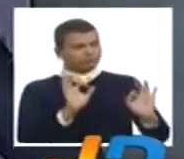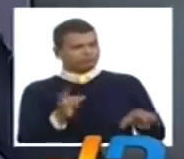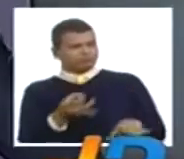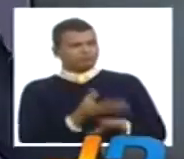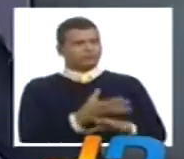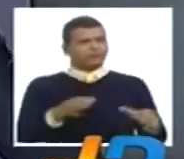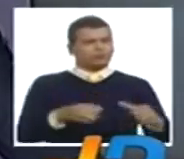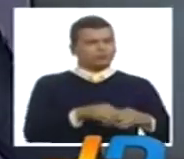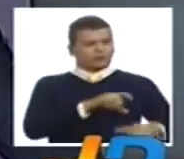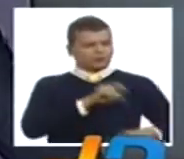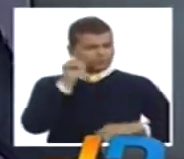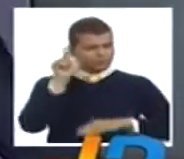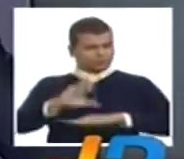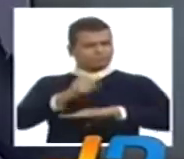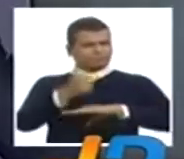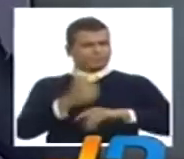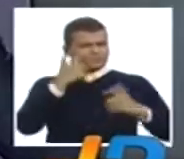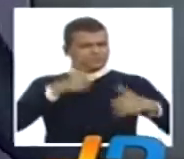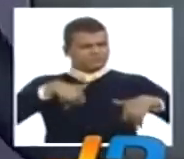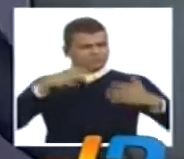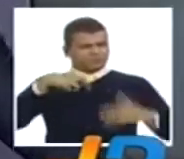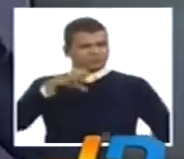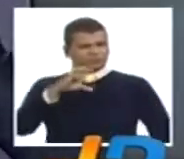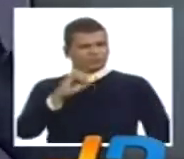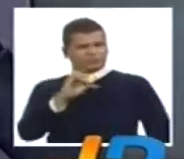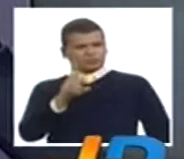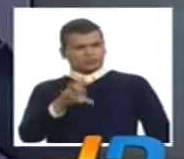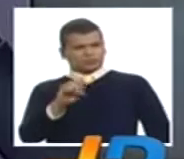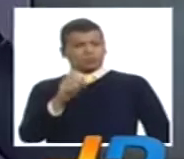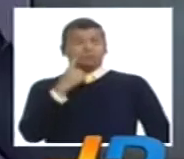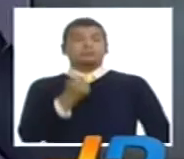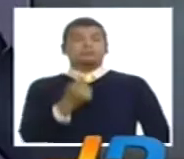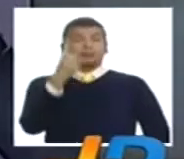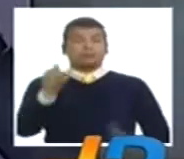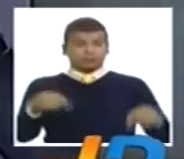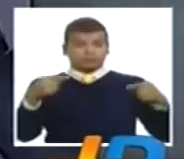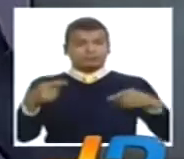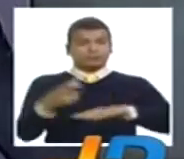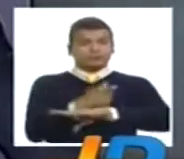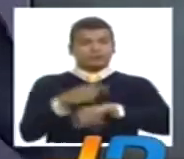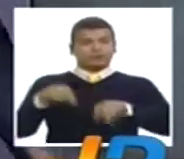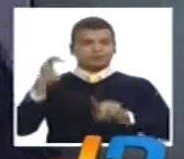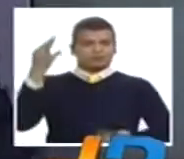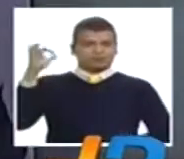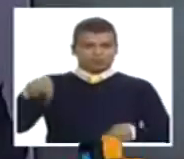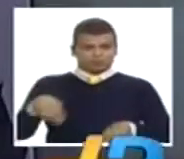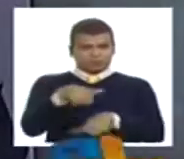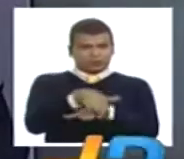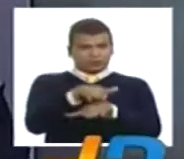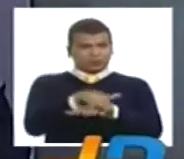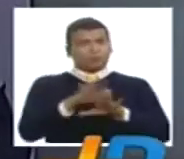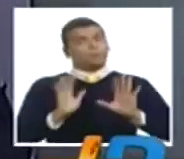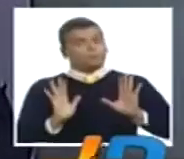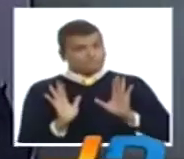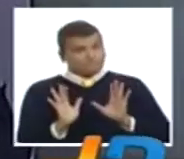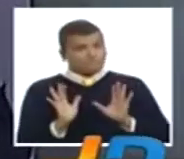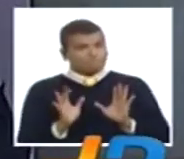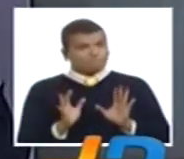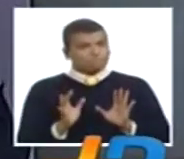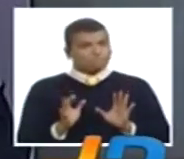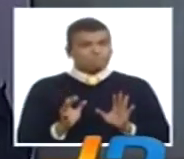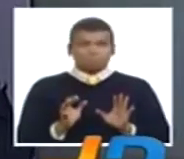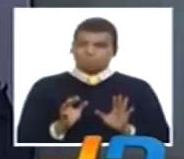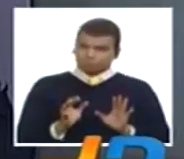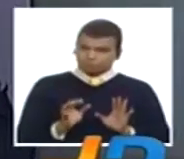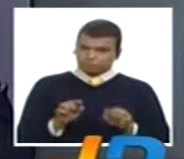triunfo del conjunto de Fernando El Pecoso Castro en la primera aparición de la escuadra azucarera en su estadio hoy en la tarde. Pero todo en cuanto al